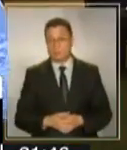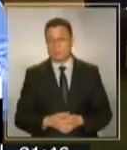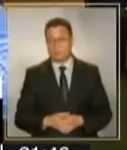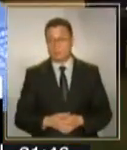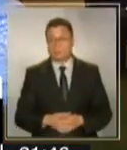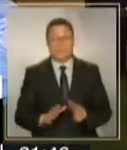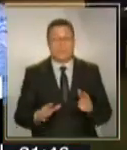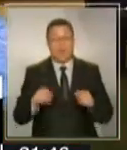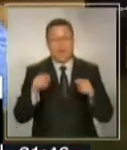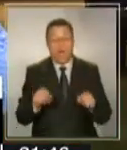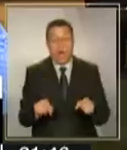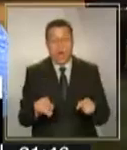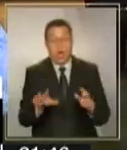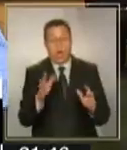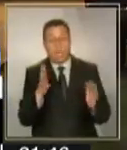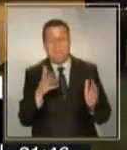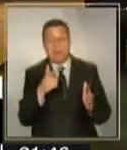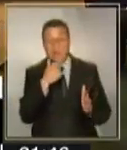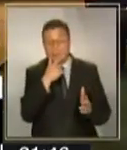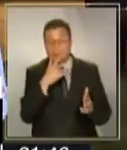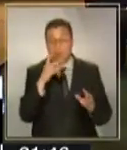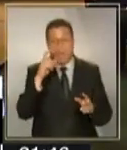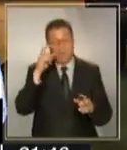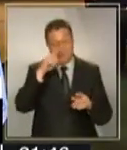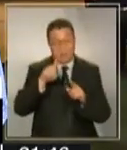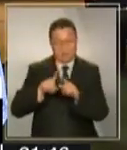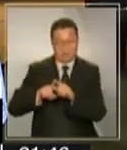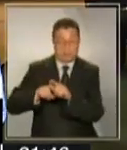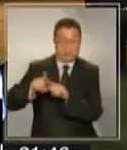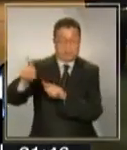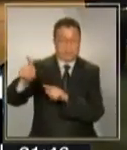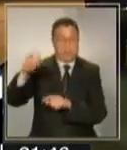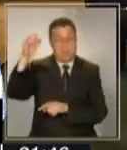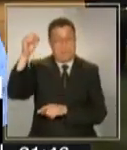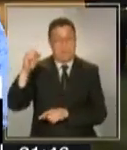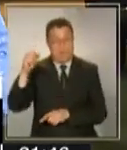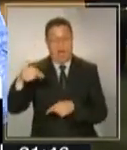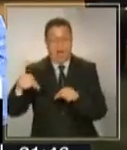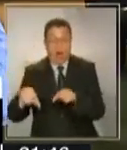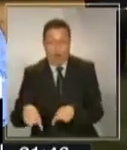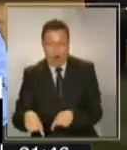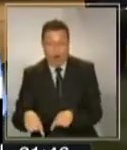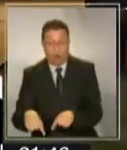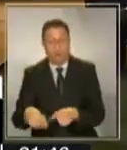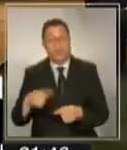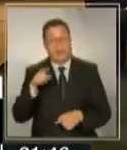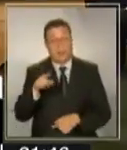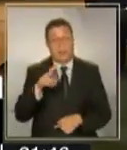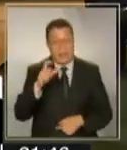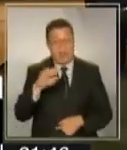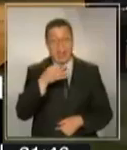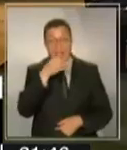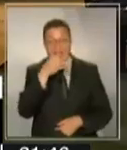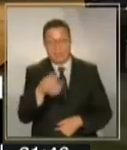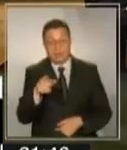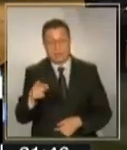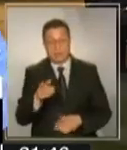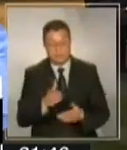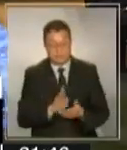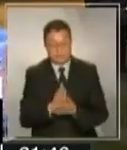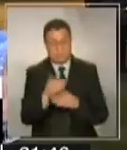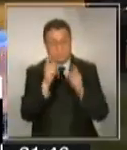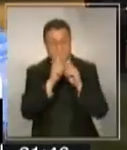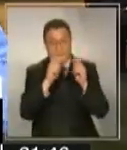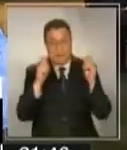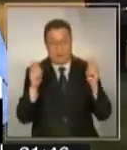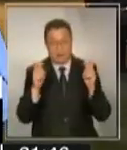Bueno, hoy día aparece sin duda como muy disparado el expresidente Sebastián Piñera. Él ha dicho que va a lanzar su candidatura, si es